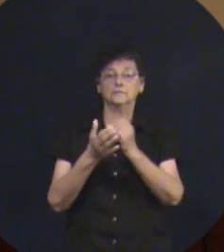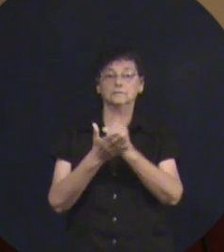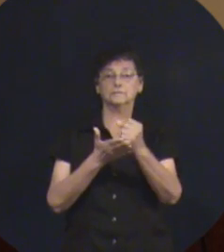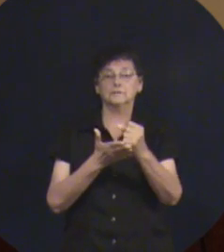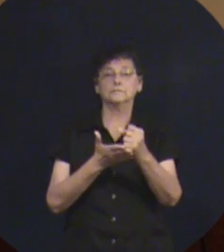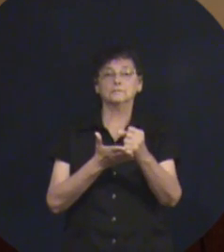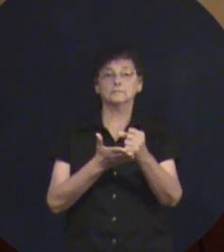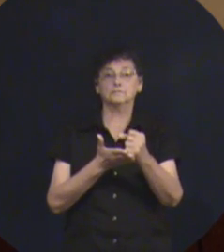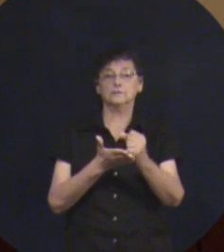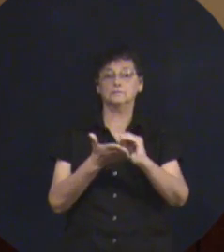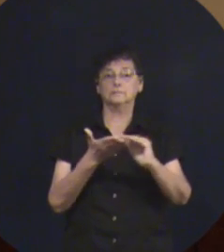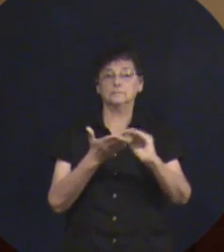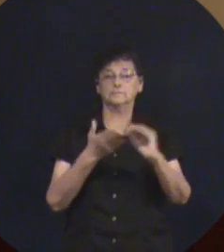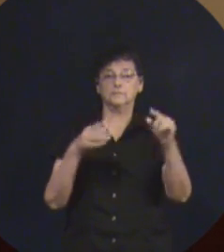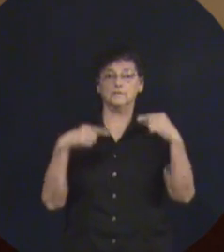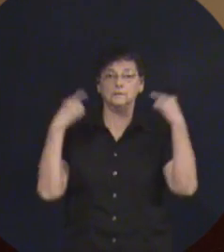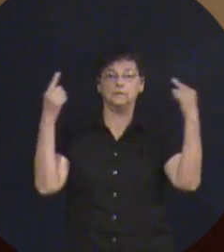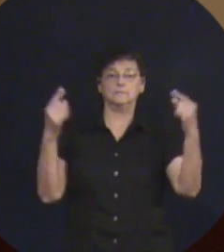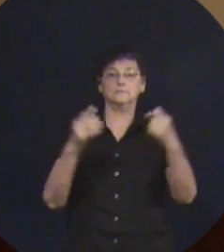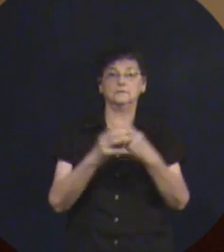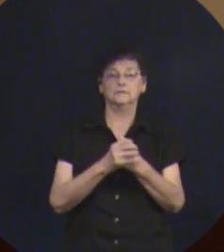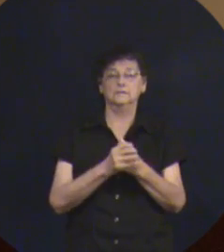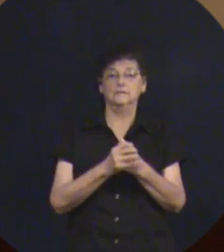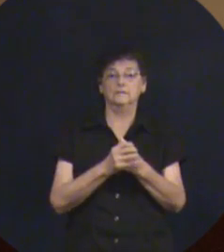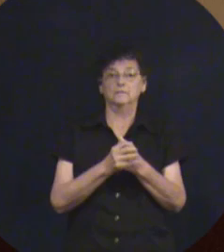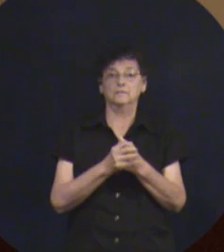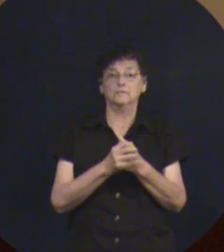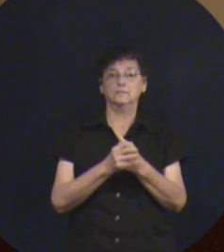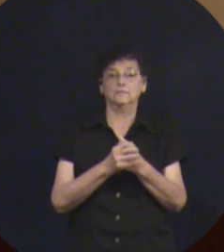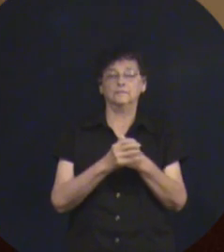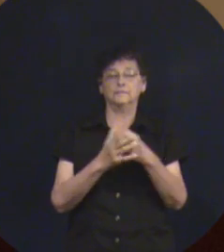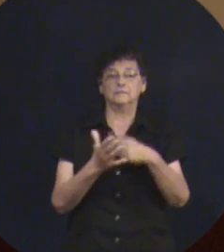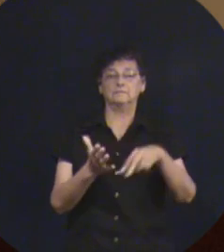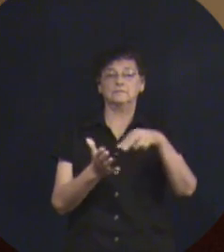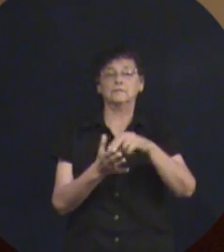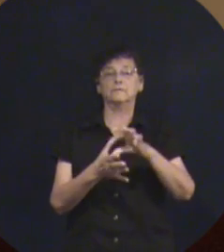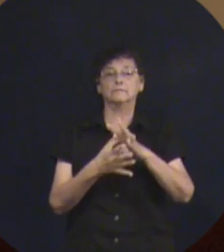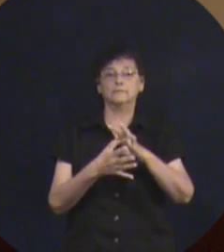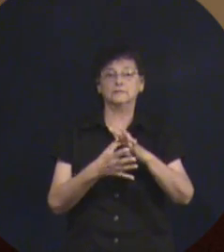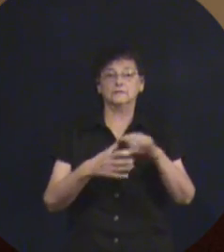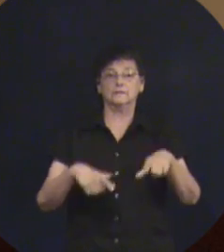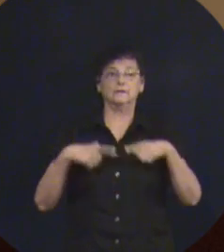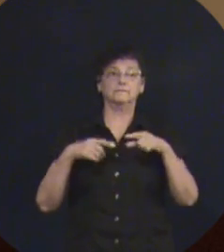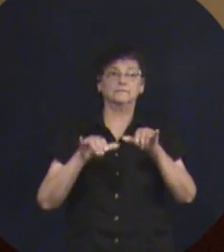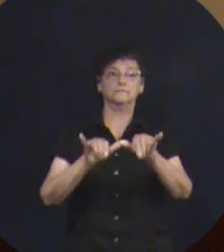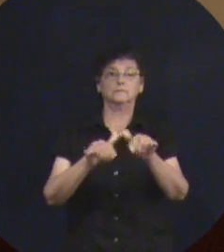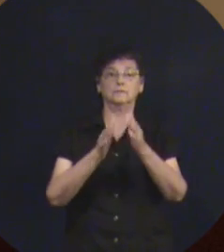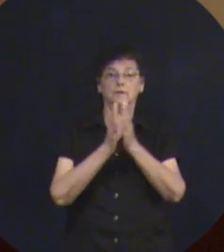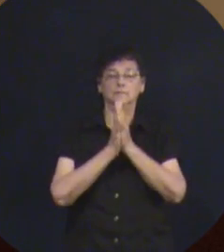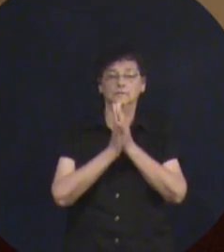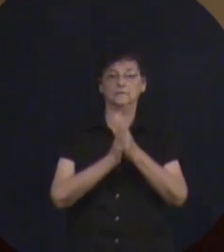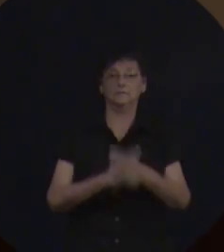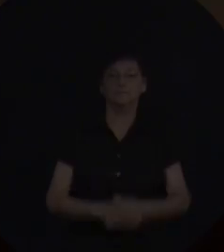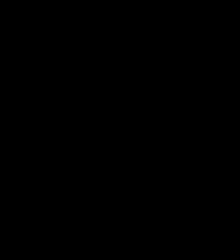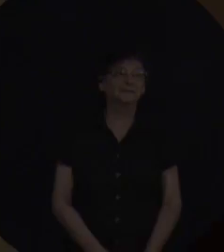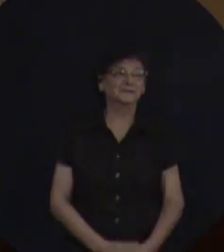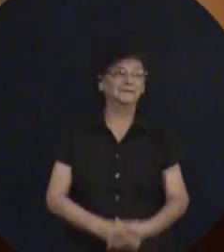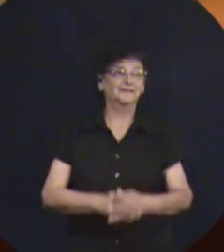los santos, el perdón de los pecados, la resurrección de la carne y la vida eterna.